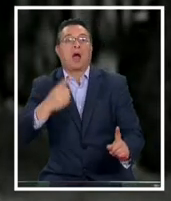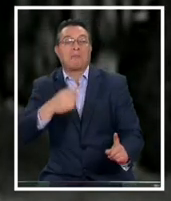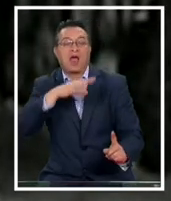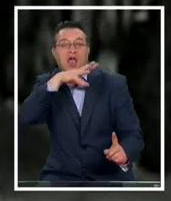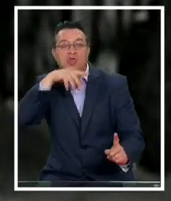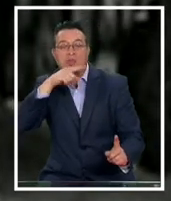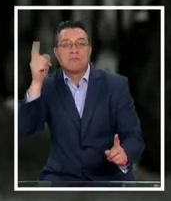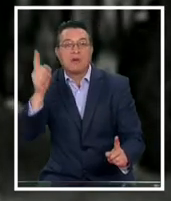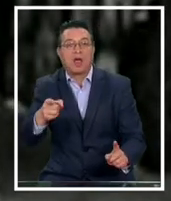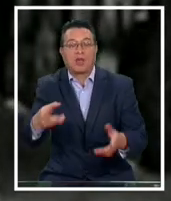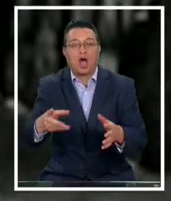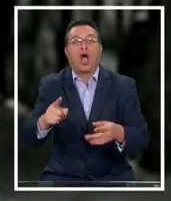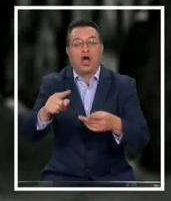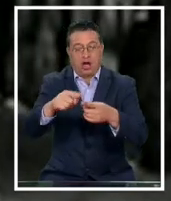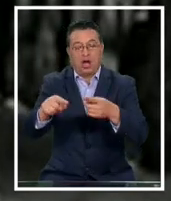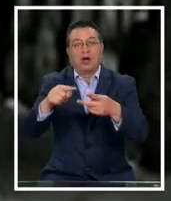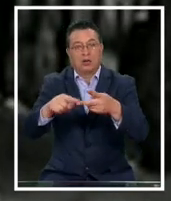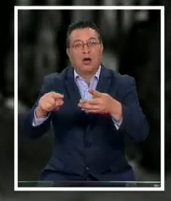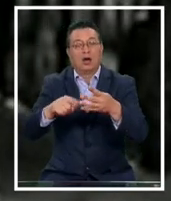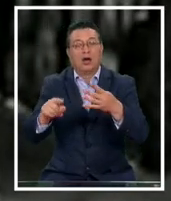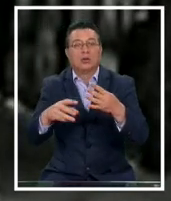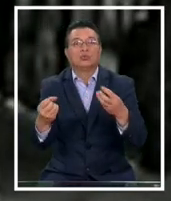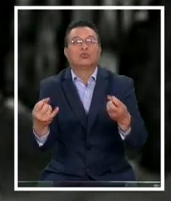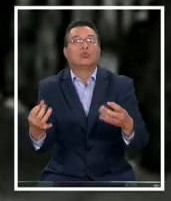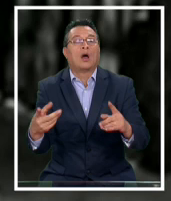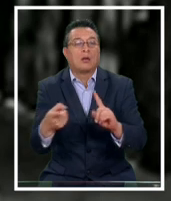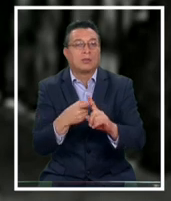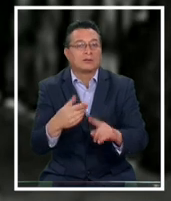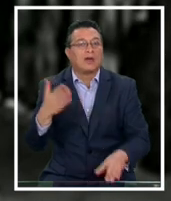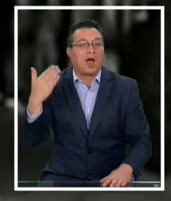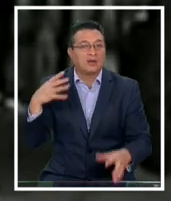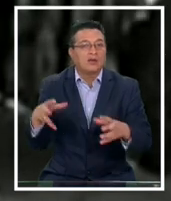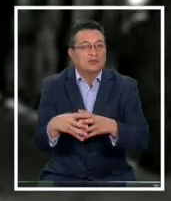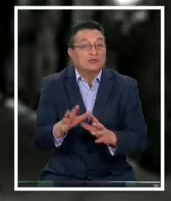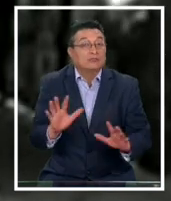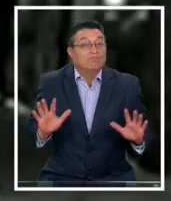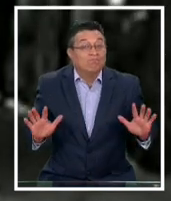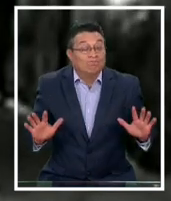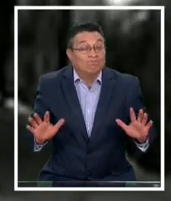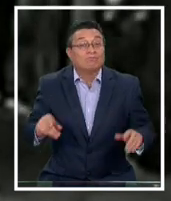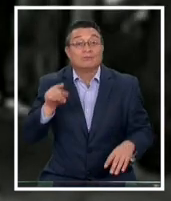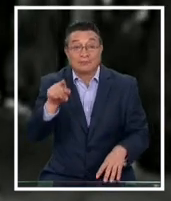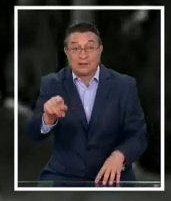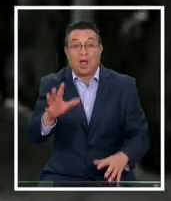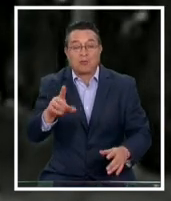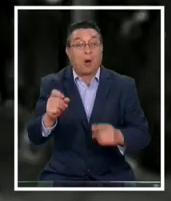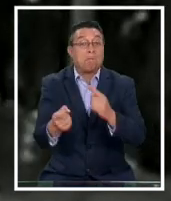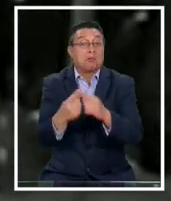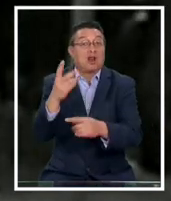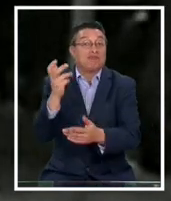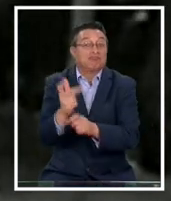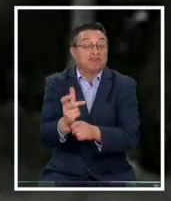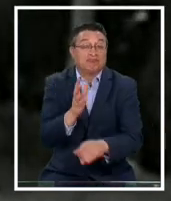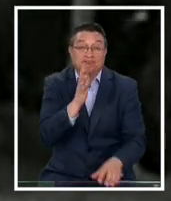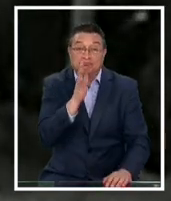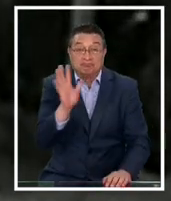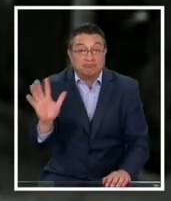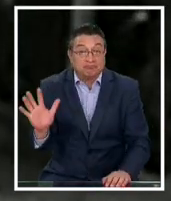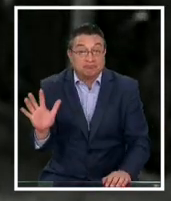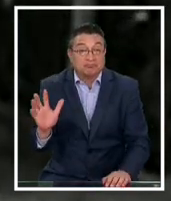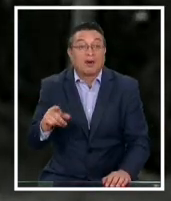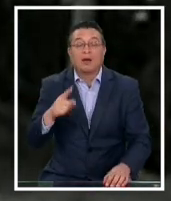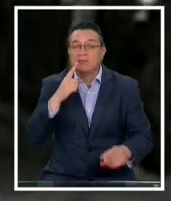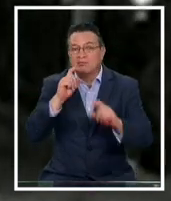que quizás en cuantos otros hechos delictuales ha participado con esta banda o que también este sea su primer robo. La pregunta